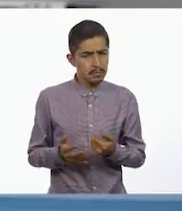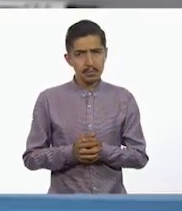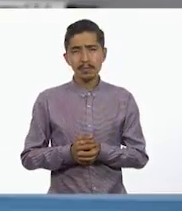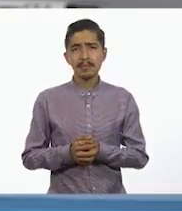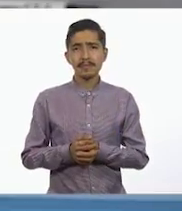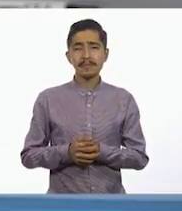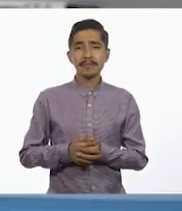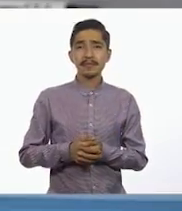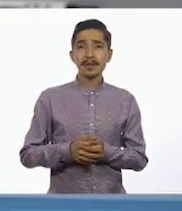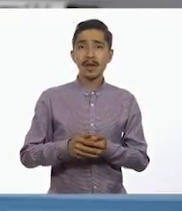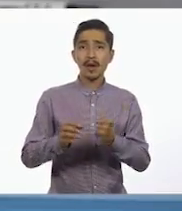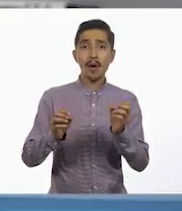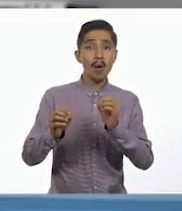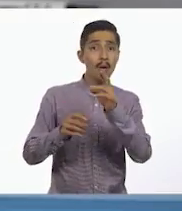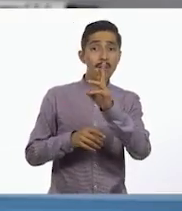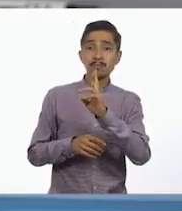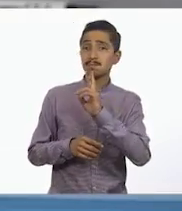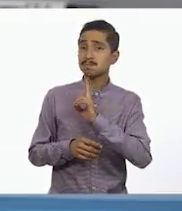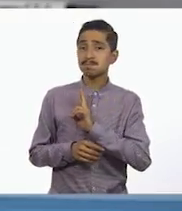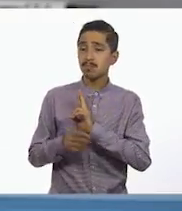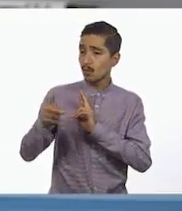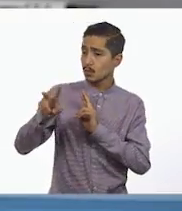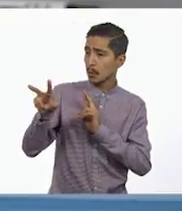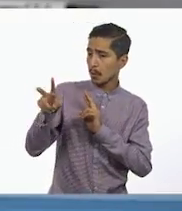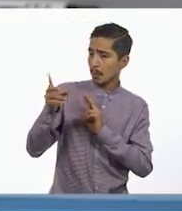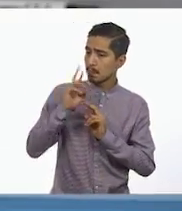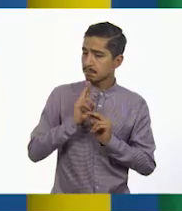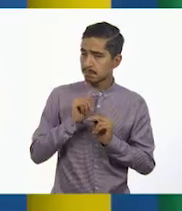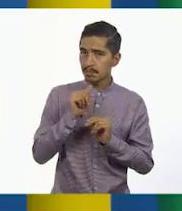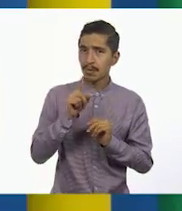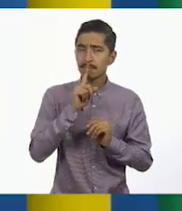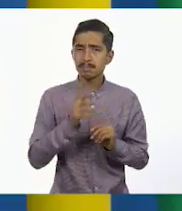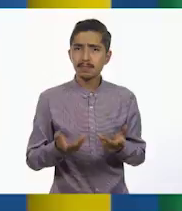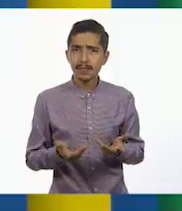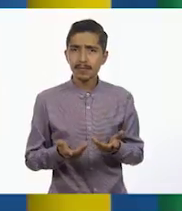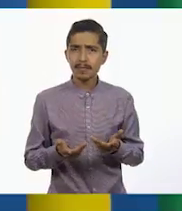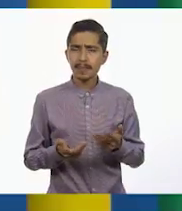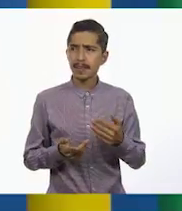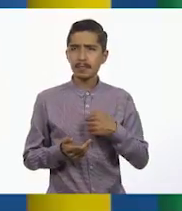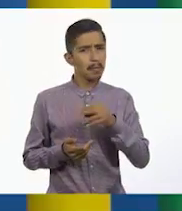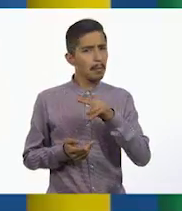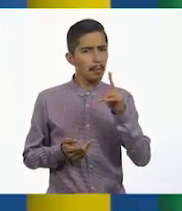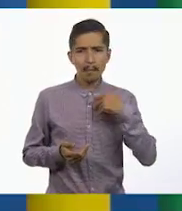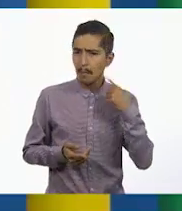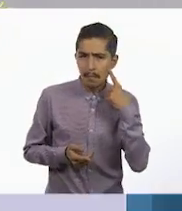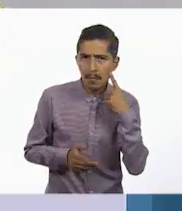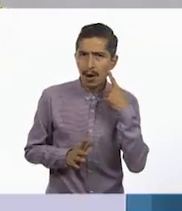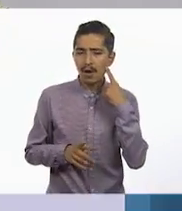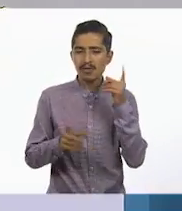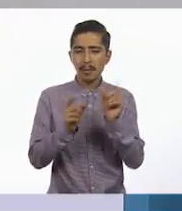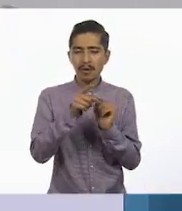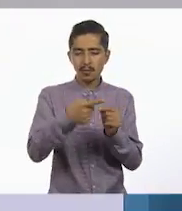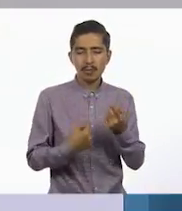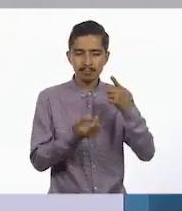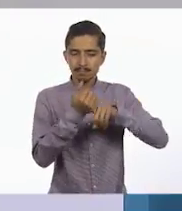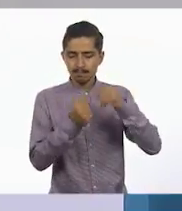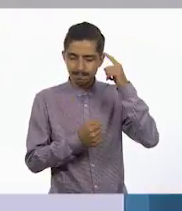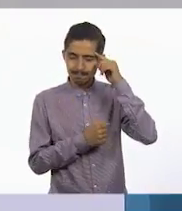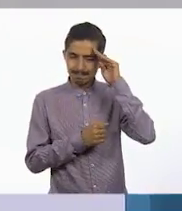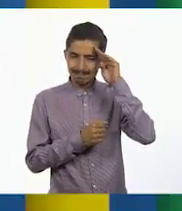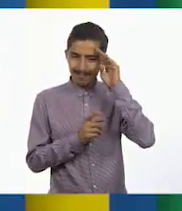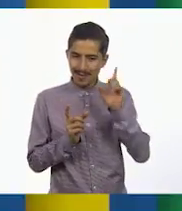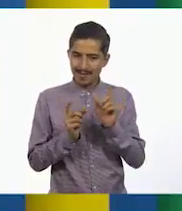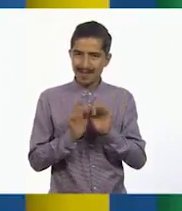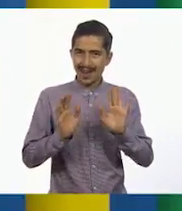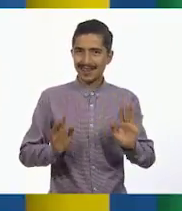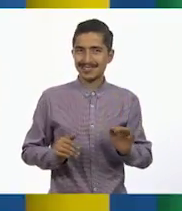Los que no me contestaron fueron ustedes. Pues yo nunca escuché, ¿eh? Lo hiciste con la mente, me vas a salir ahora. ¿Y ahora